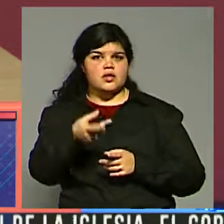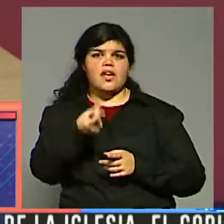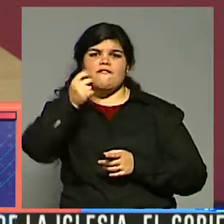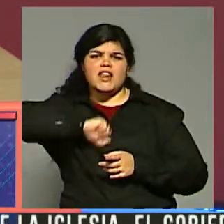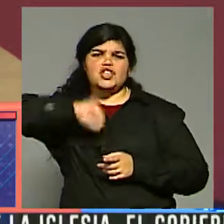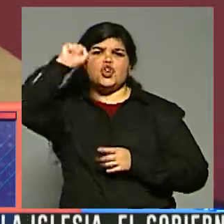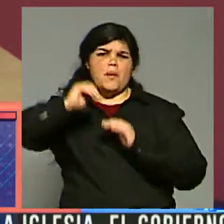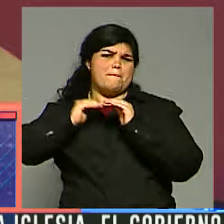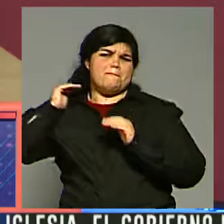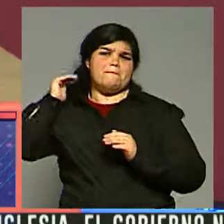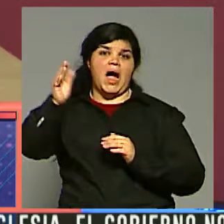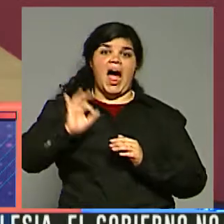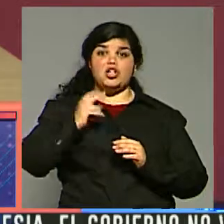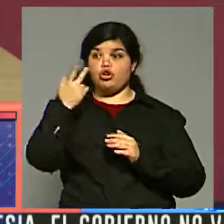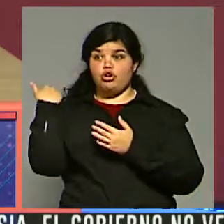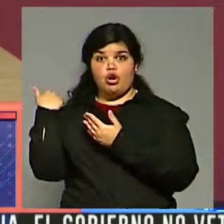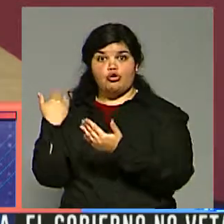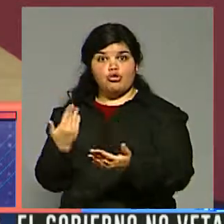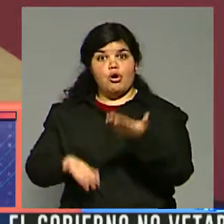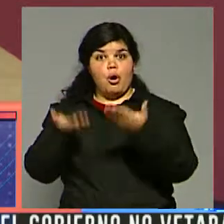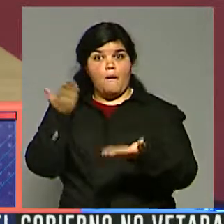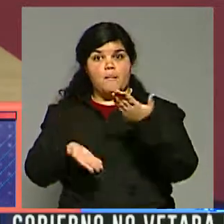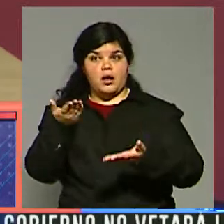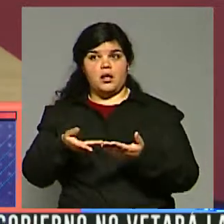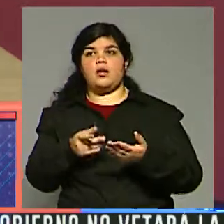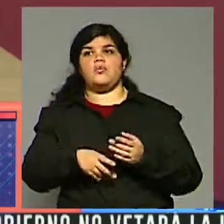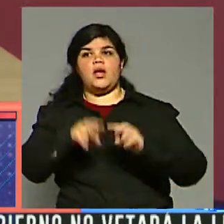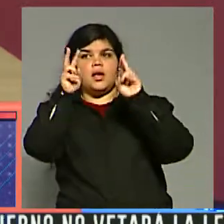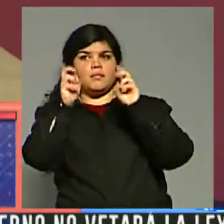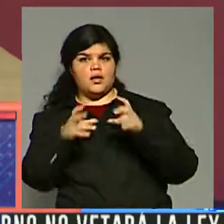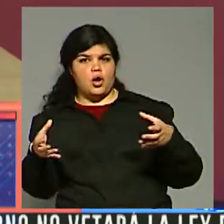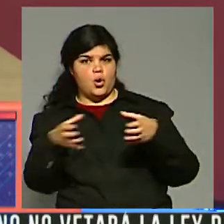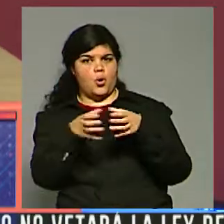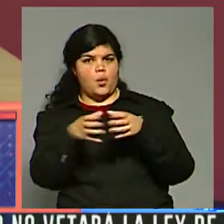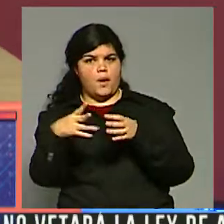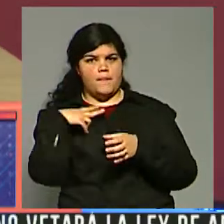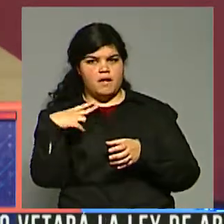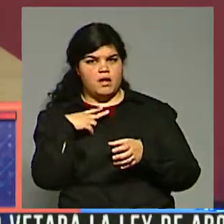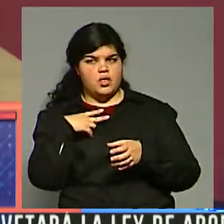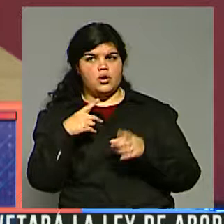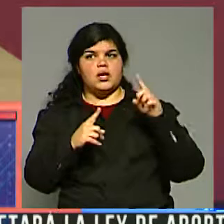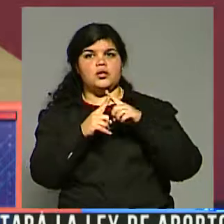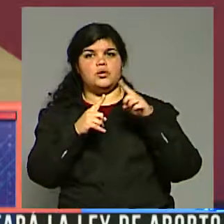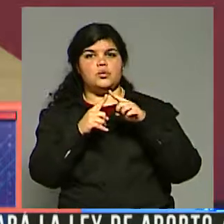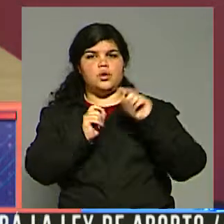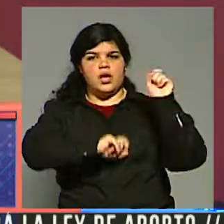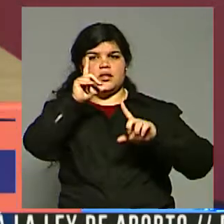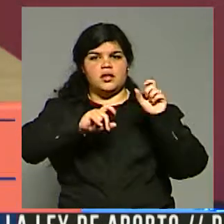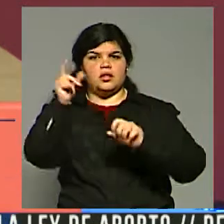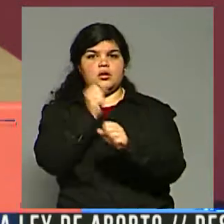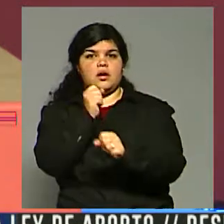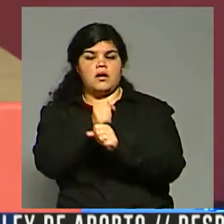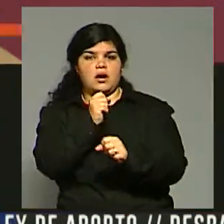de los últimos 2 años. ¿Sí? Según un estudio privado que hizo el Instituto Estadístico de Trabajadores de la